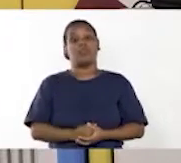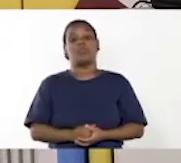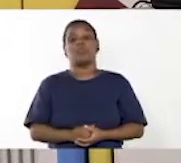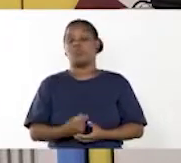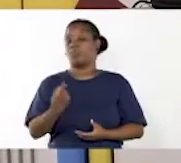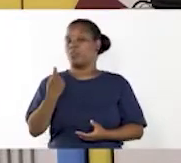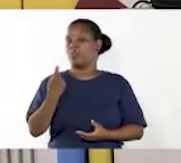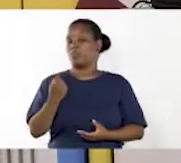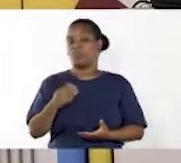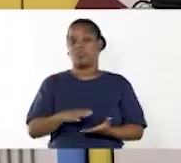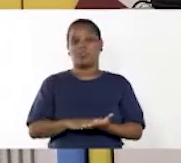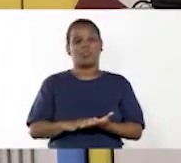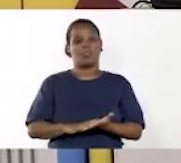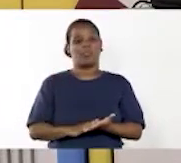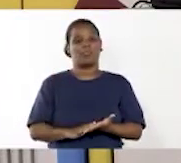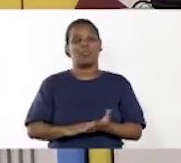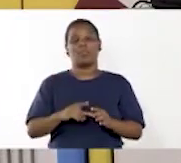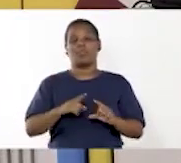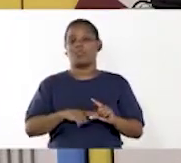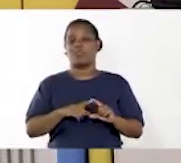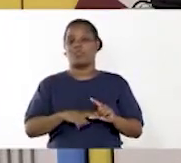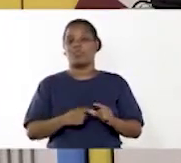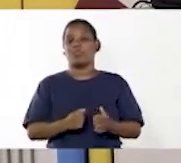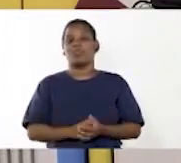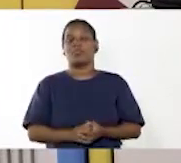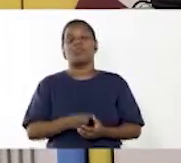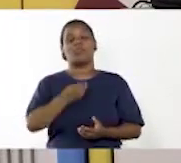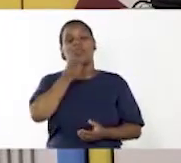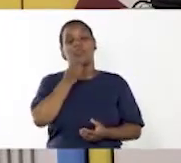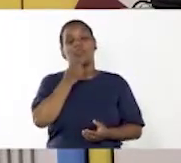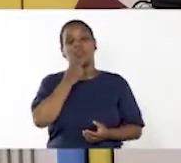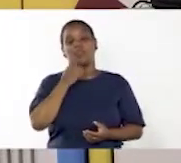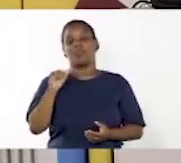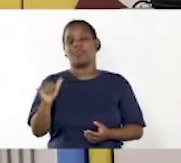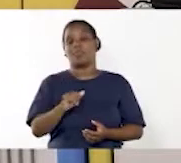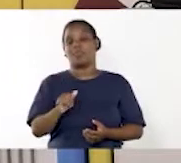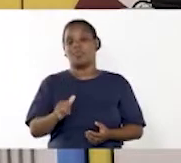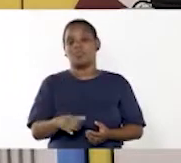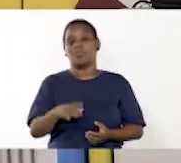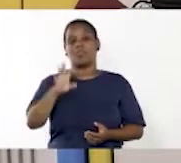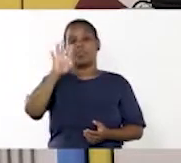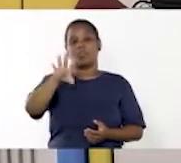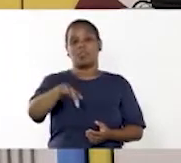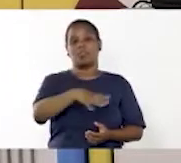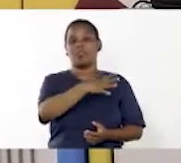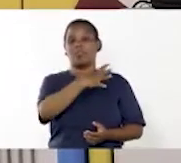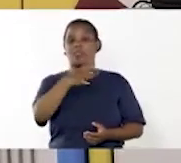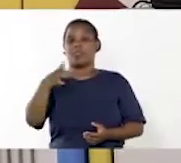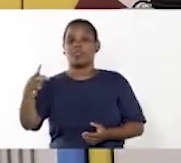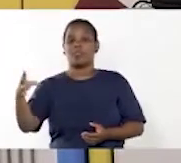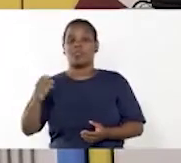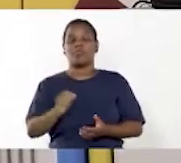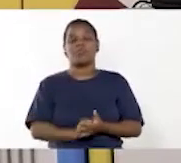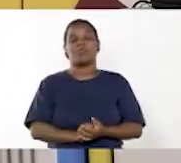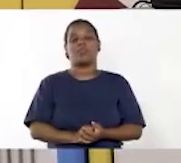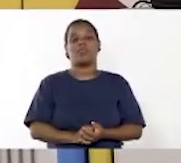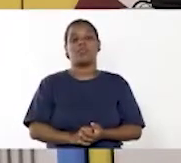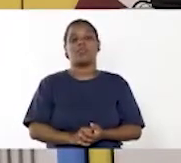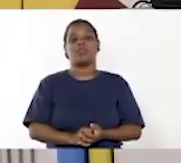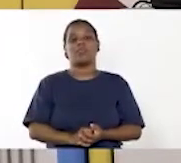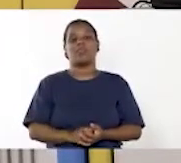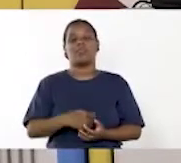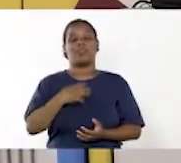va a faltar nada. Podemos también tomar esta antología, que también